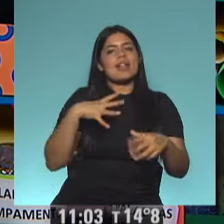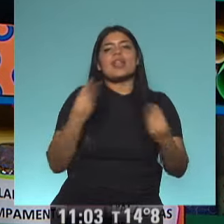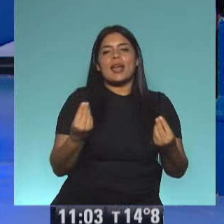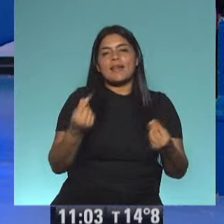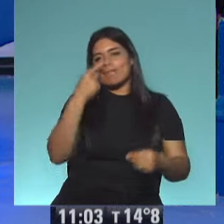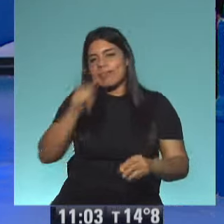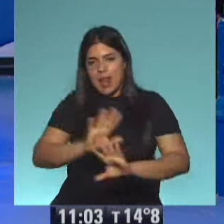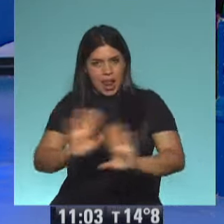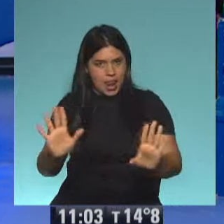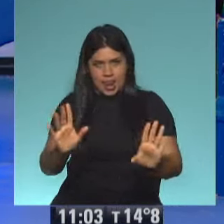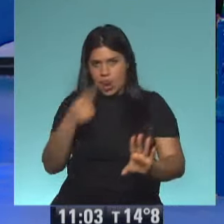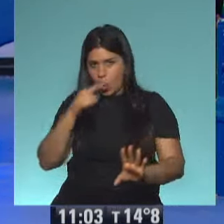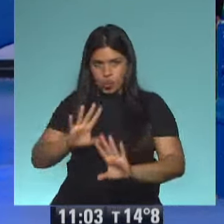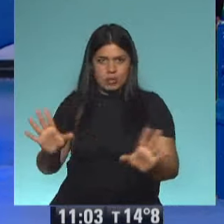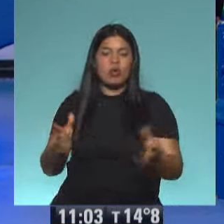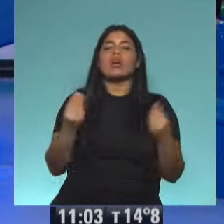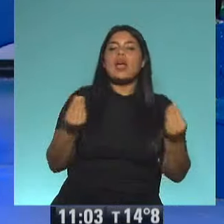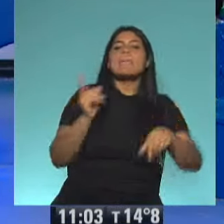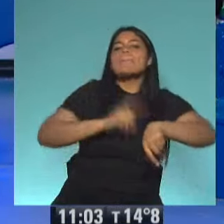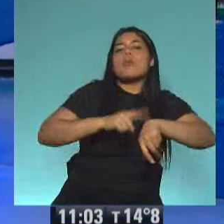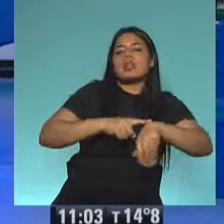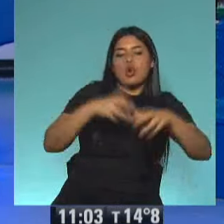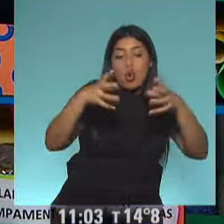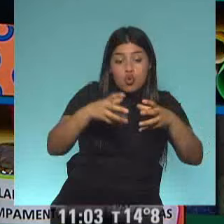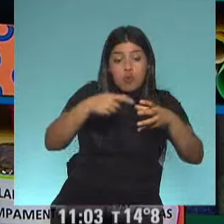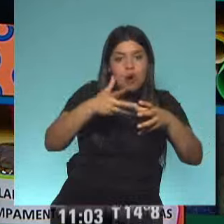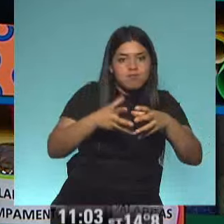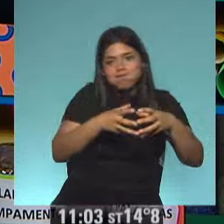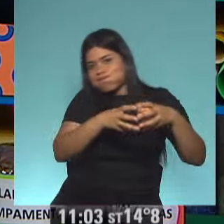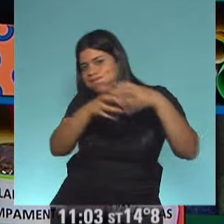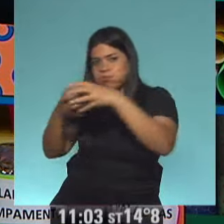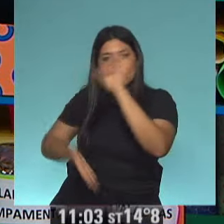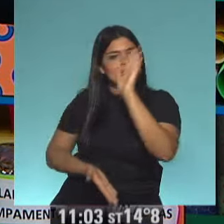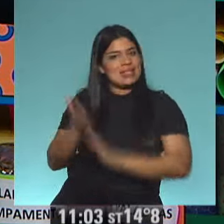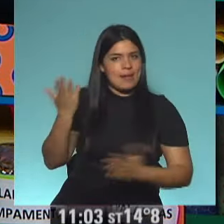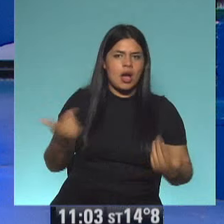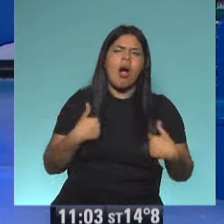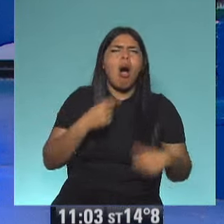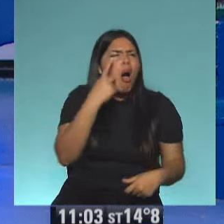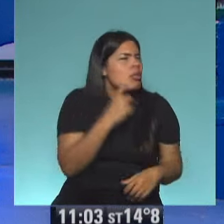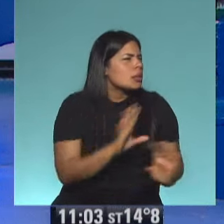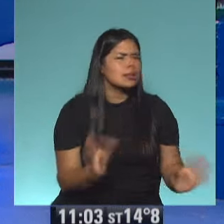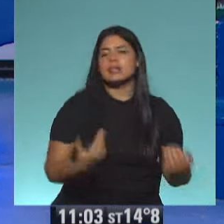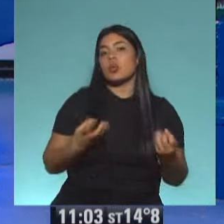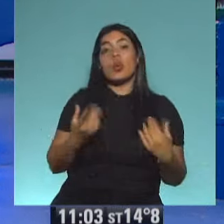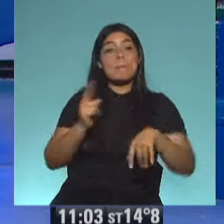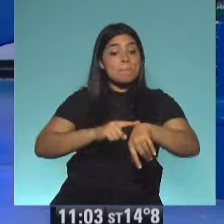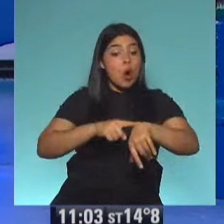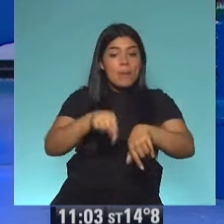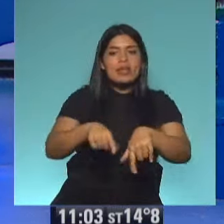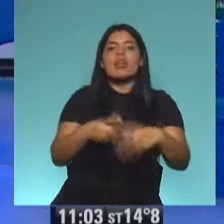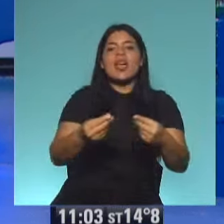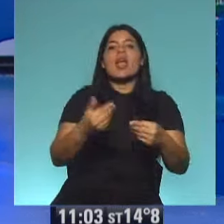Final. Sí, que es cuando la murga se retira. ¡No! Se despide. ¡Ay, qué Siempre tristeza! Esta parte hace referencia a que vamos a